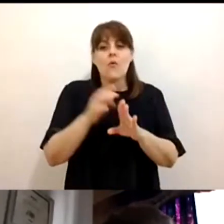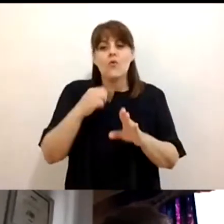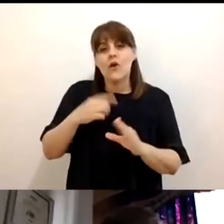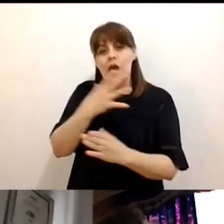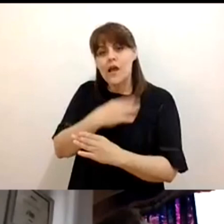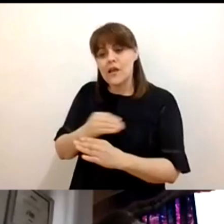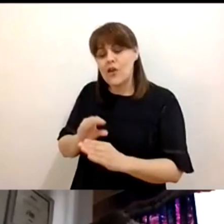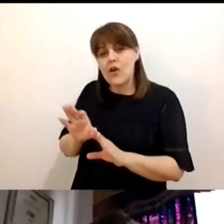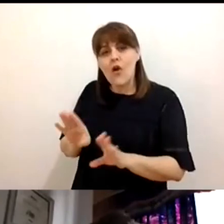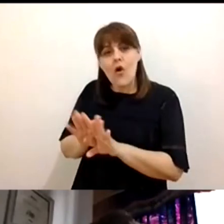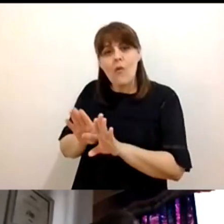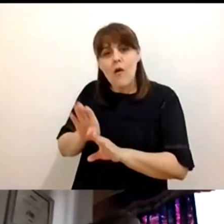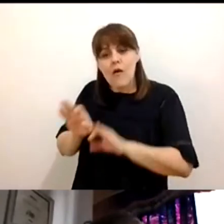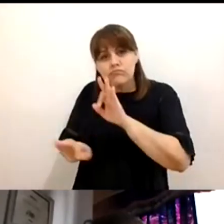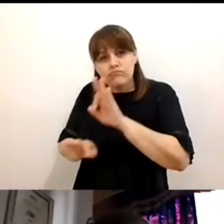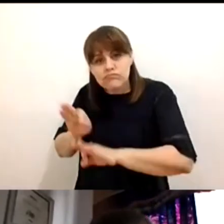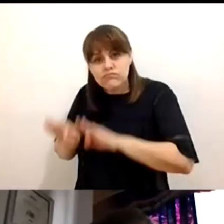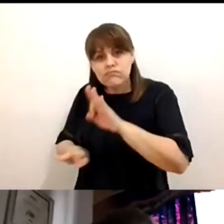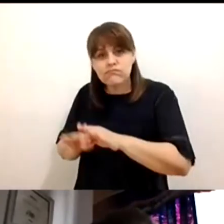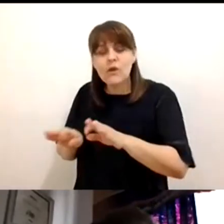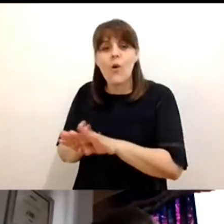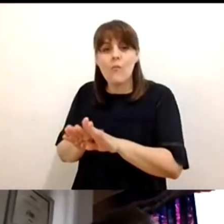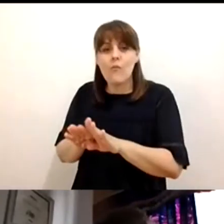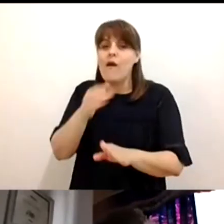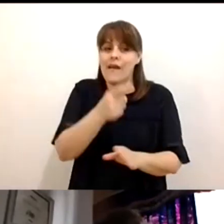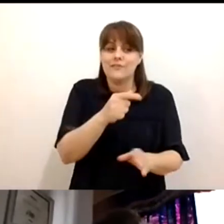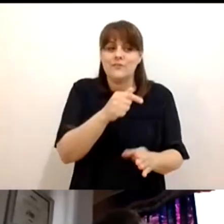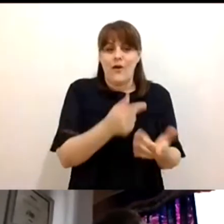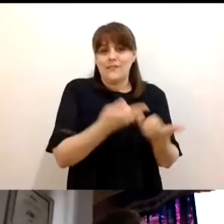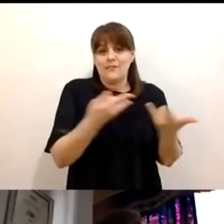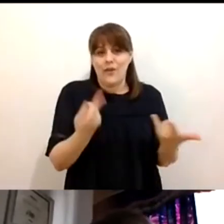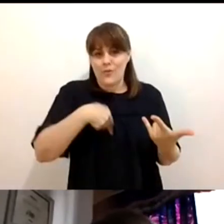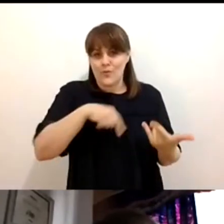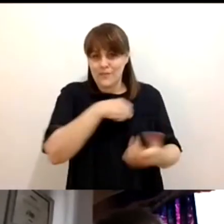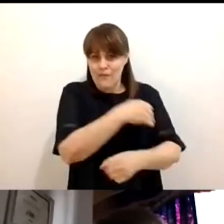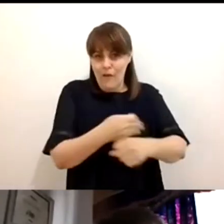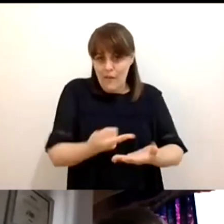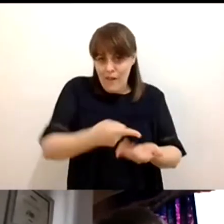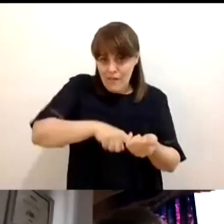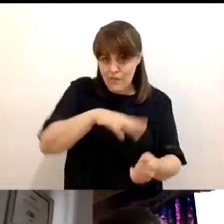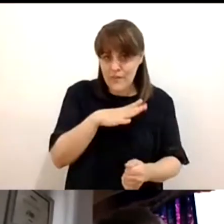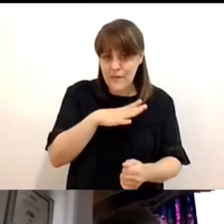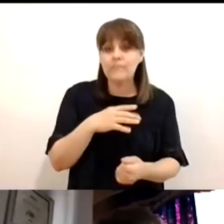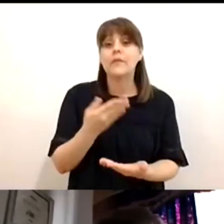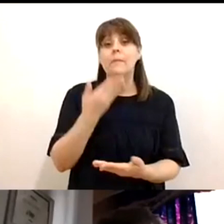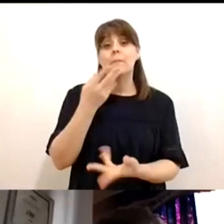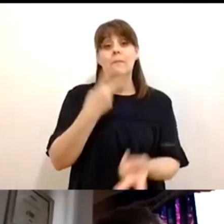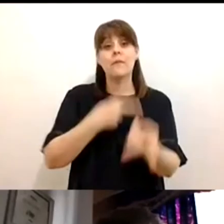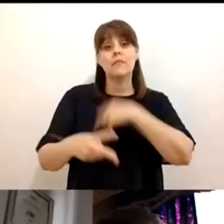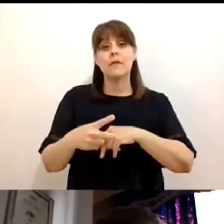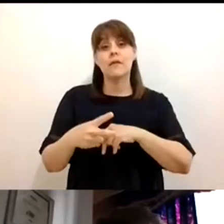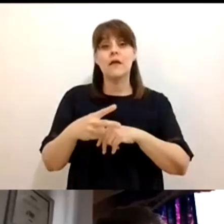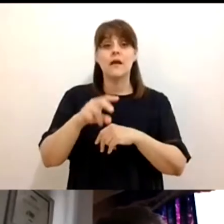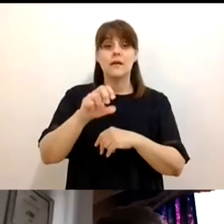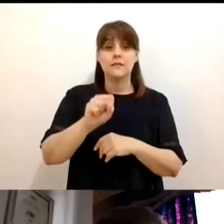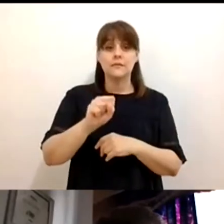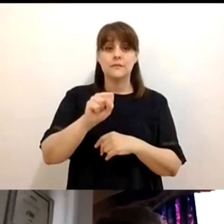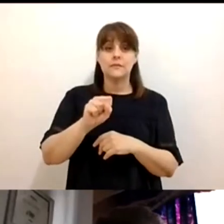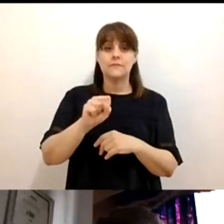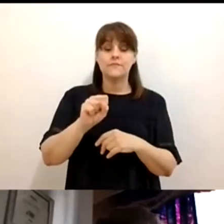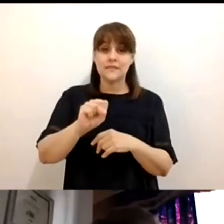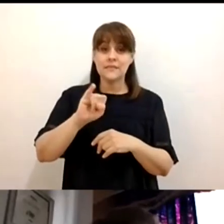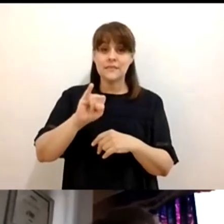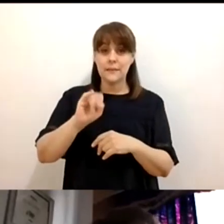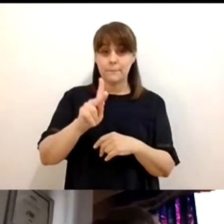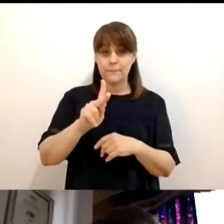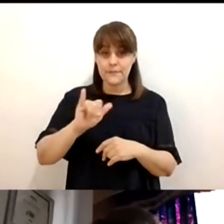hijos y decidimos tenerlos etcétera entonces bueno les doy la bienvenida a nombre de la secretaría ejecutiva del sipina